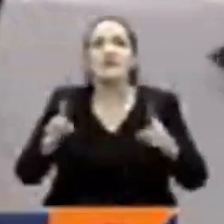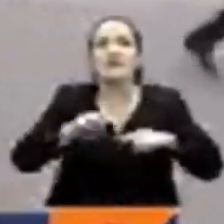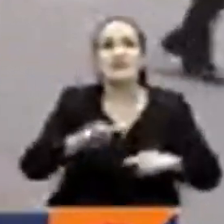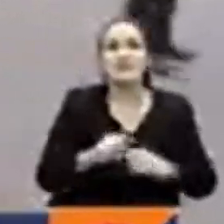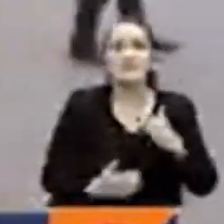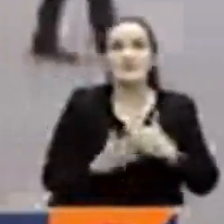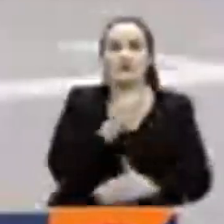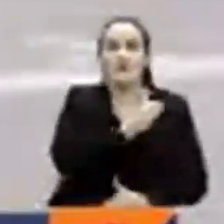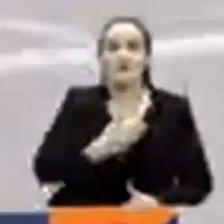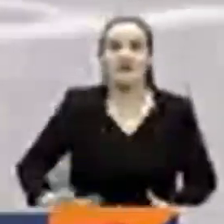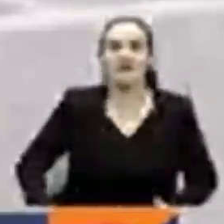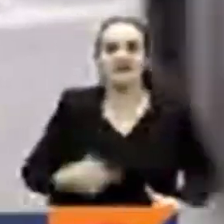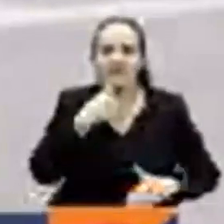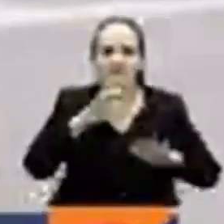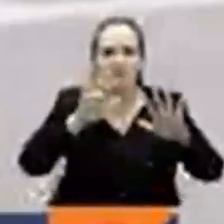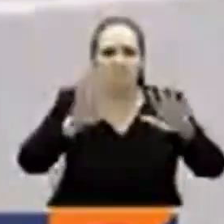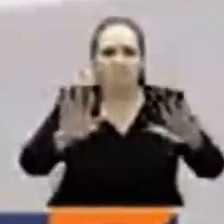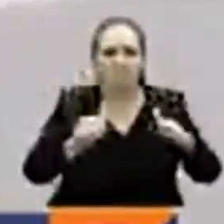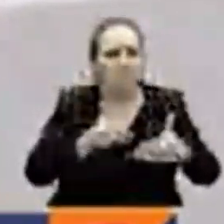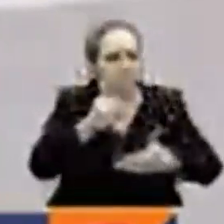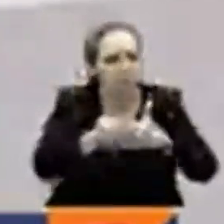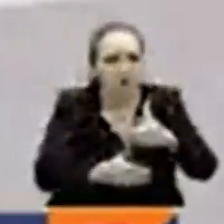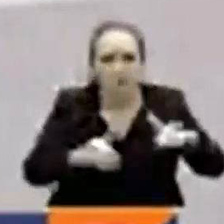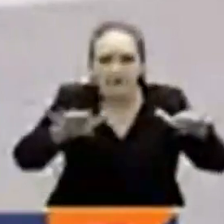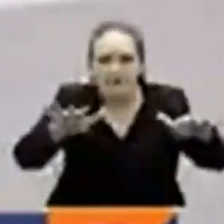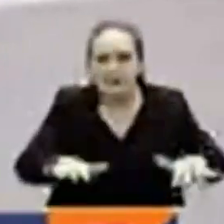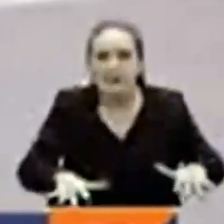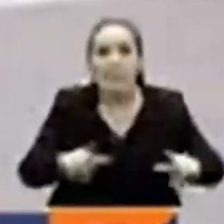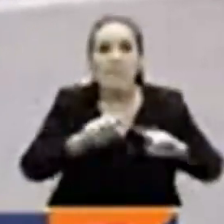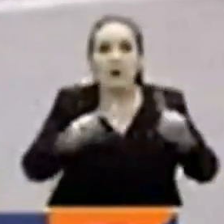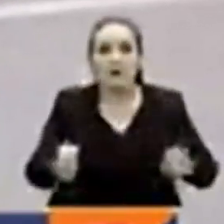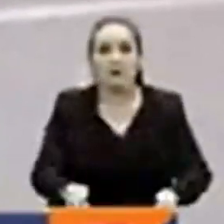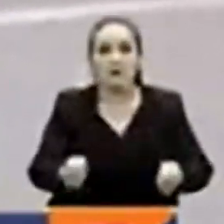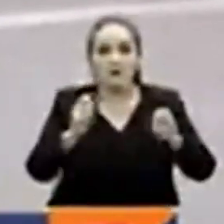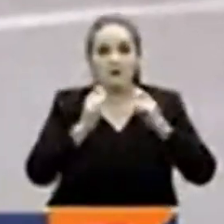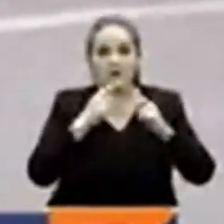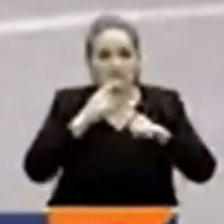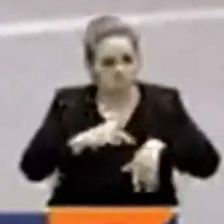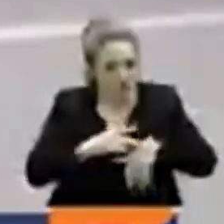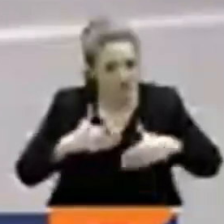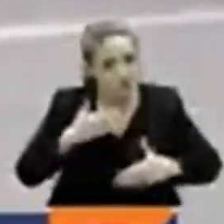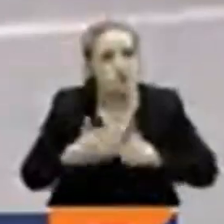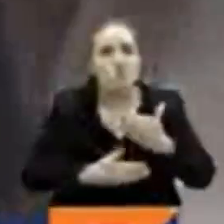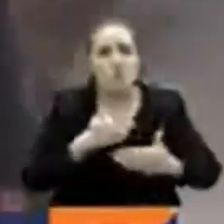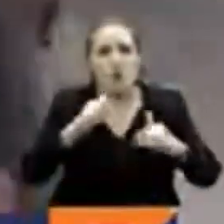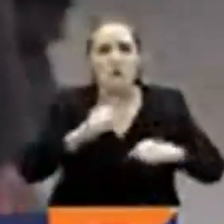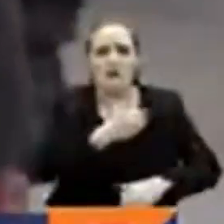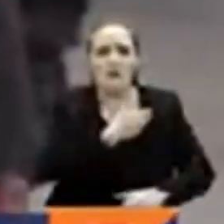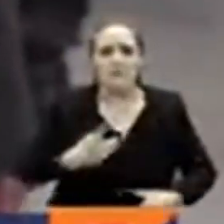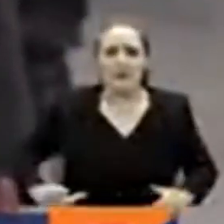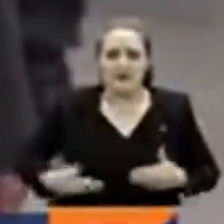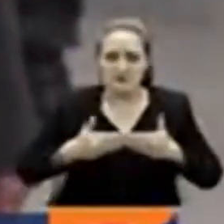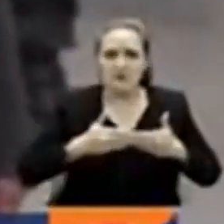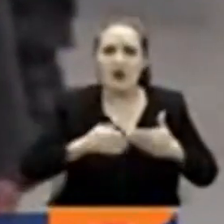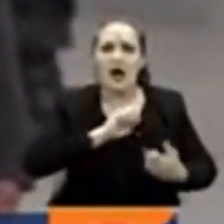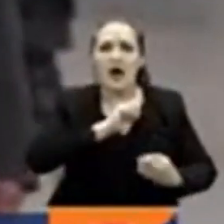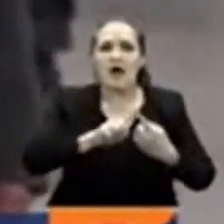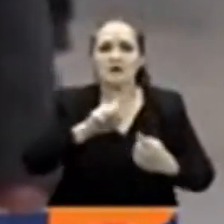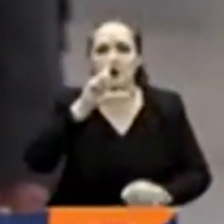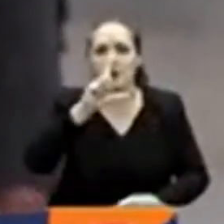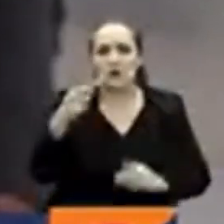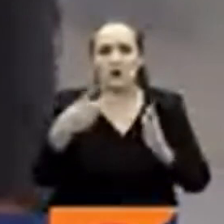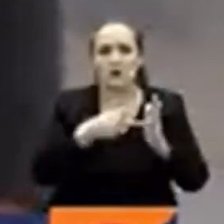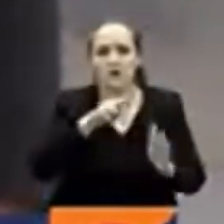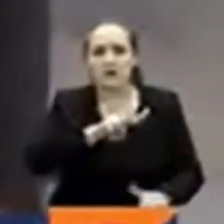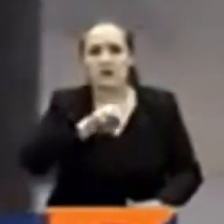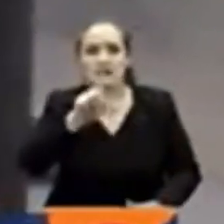para instalar un gobierno de unidad nacional. Aunque en su discurso de posesión dijo estar motivada a completar el periodo de gobierno que finalizaría en julio de 2026,